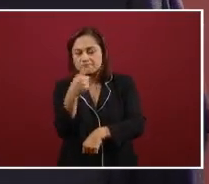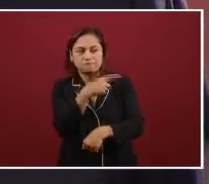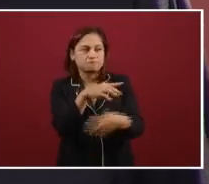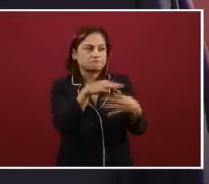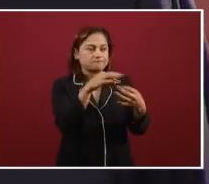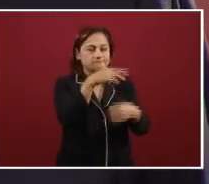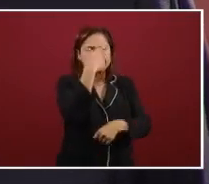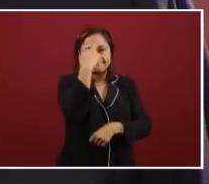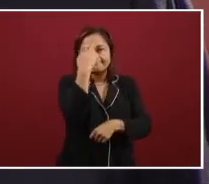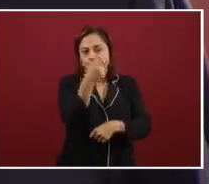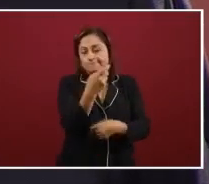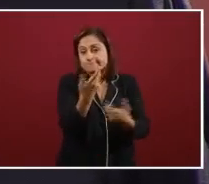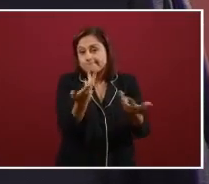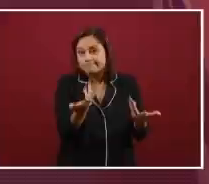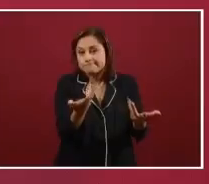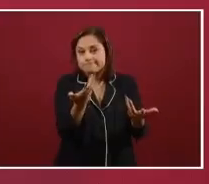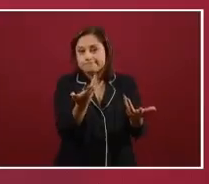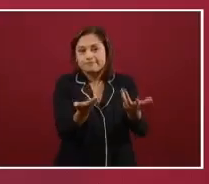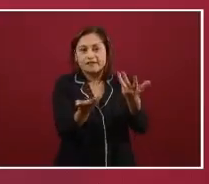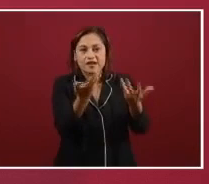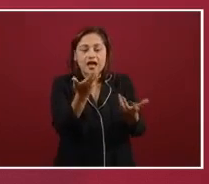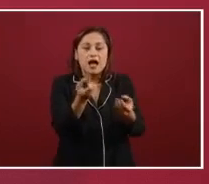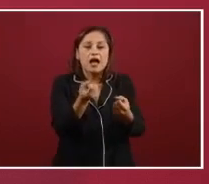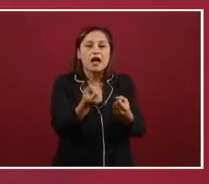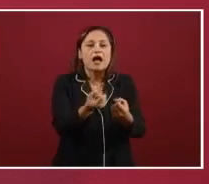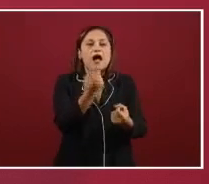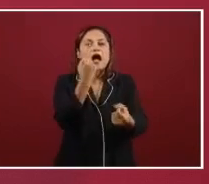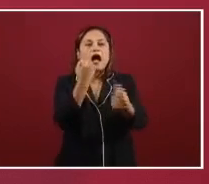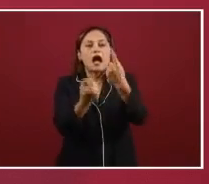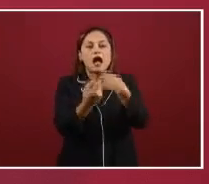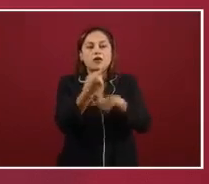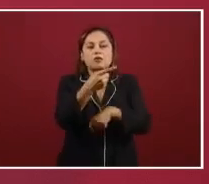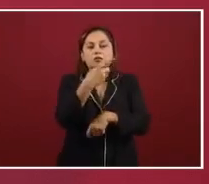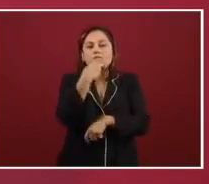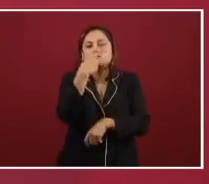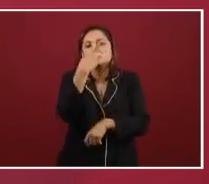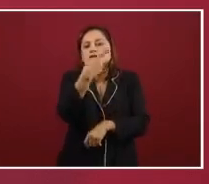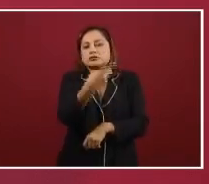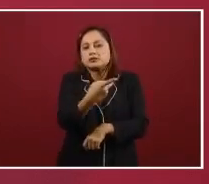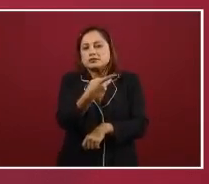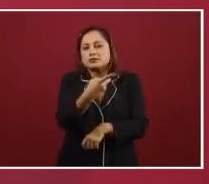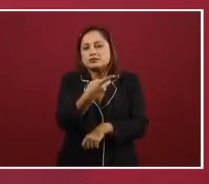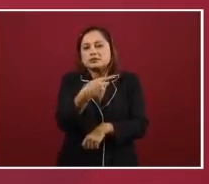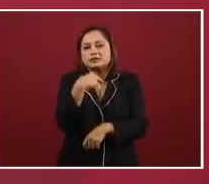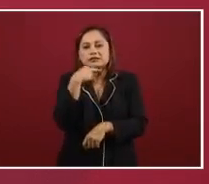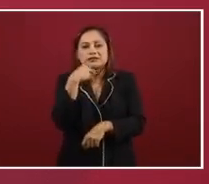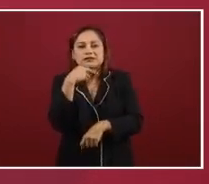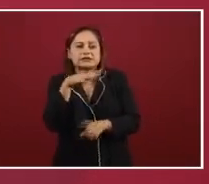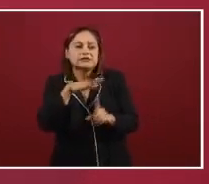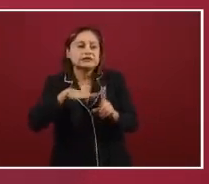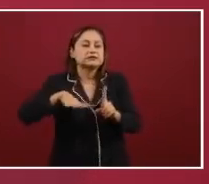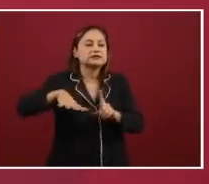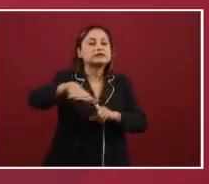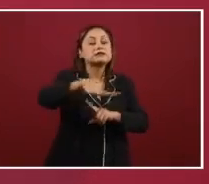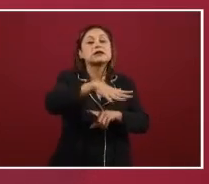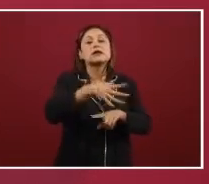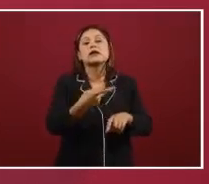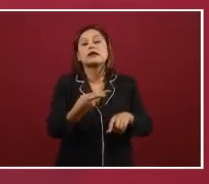Hay quienes están preocupados por el cuidado del medio ambiente de